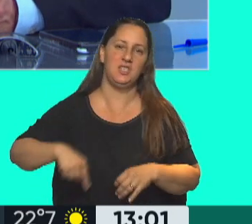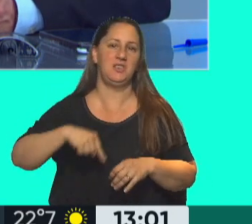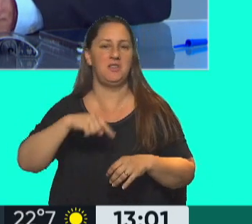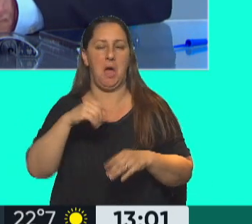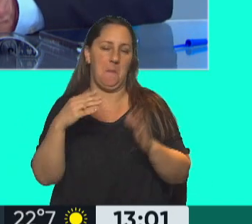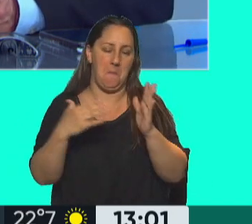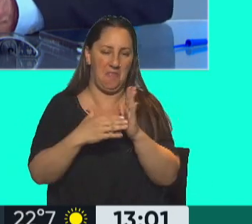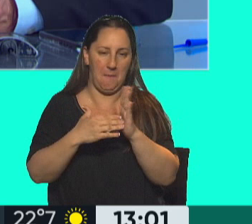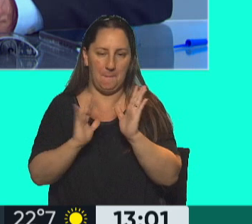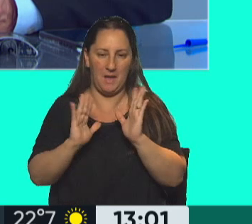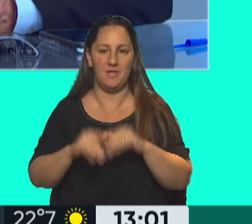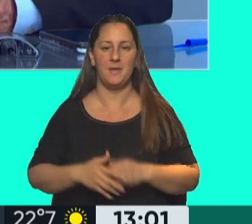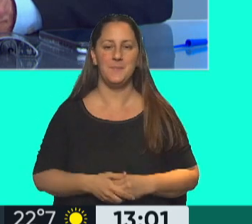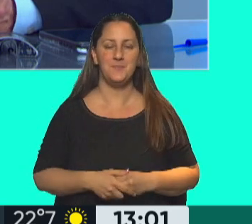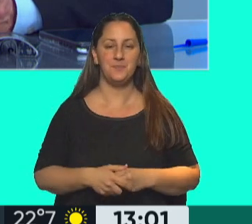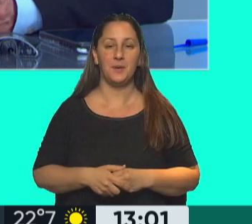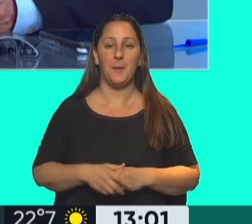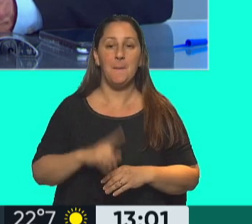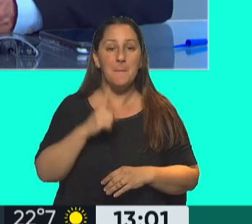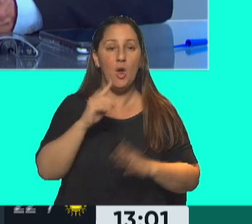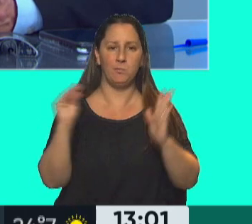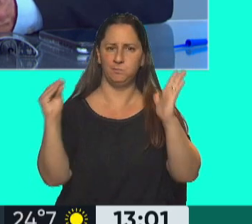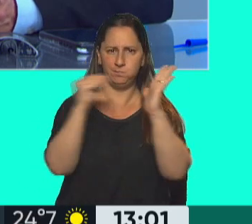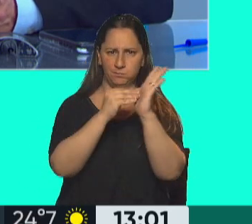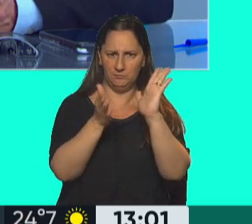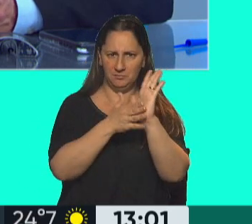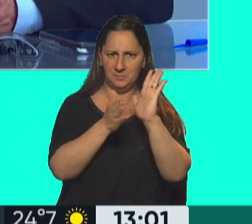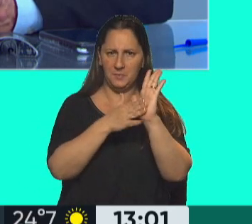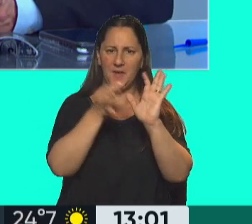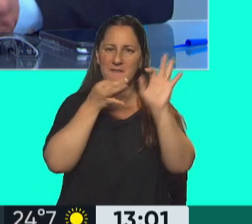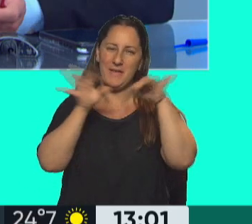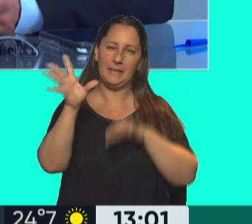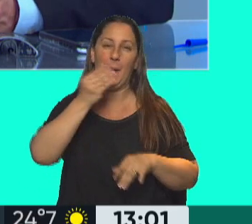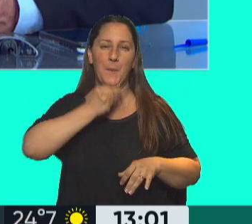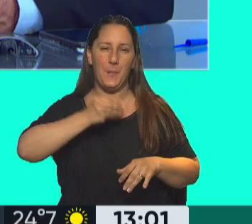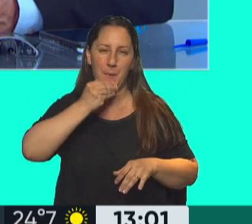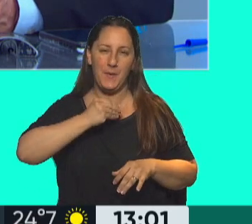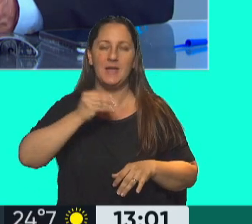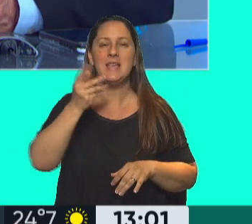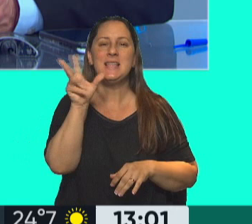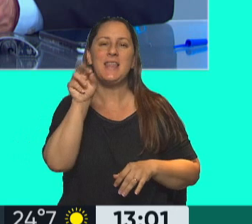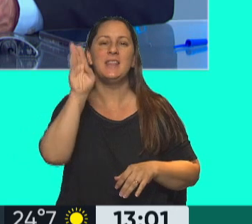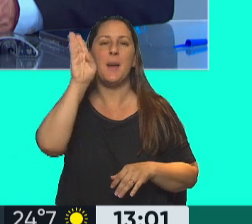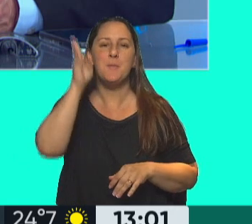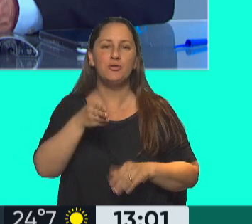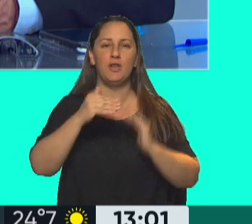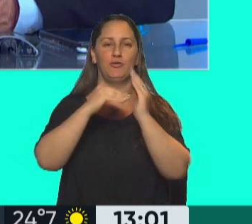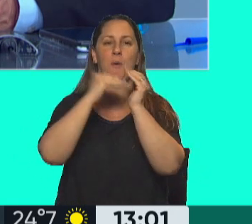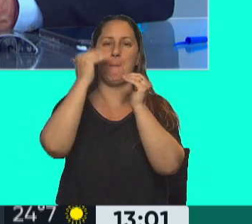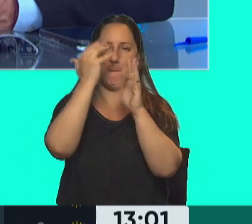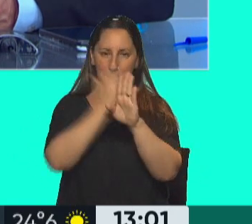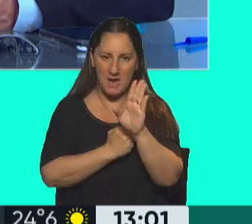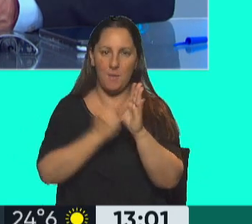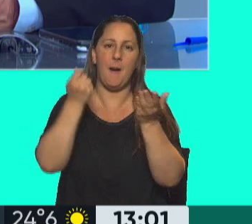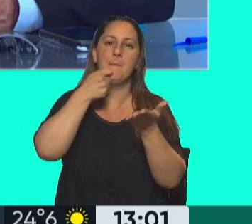destino definitivo del producto. Pero aparecía una venta, disfrazaba una venta, se dice que un 30% más barato. ¿Para qué? Para pagar